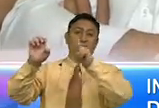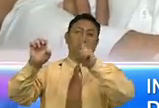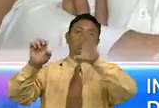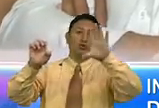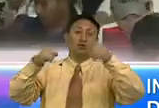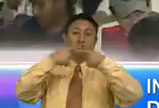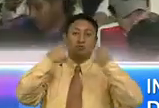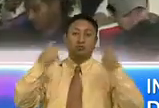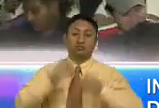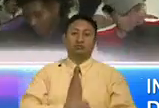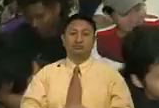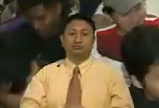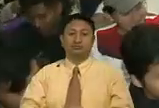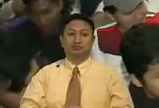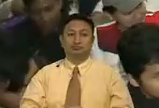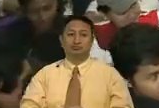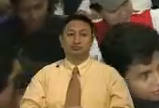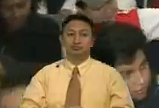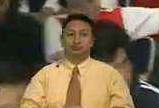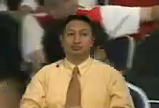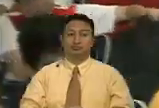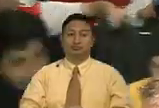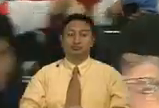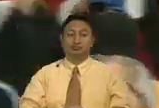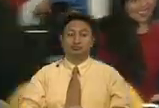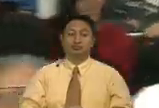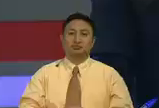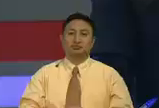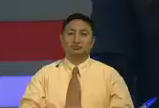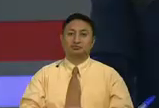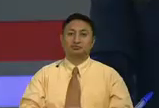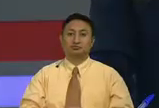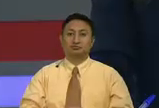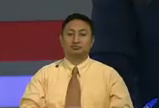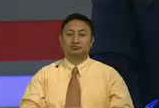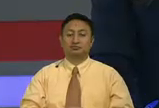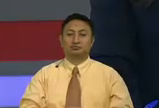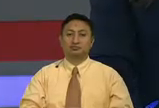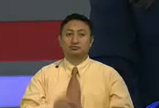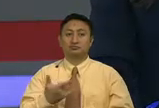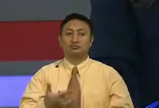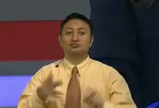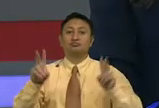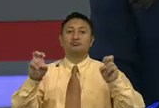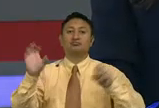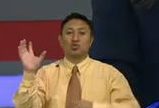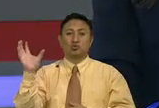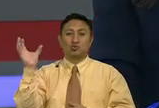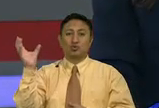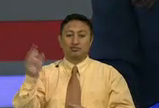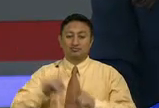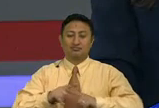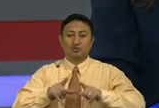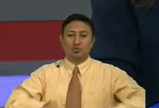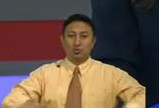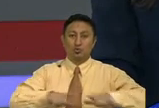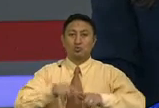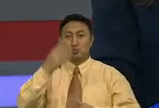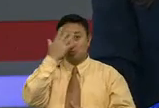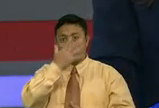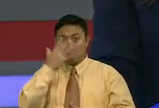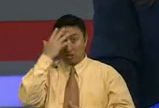marzo. Informó Priscila Cadena. Y en temas climáticos, varias zonas de la provincia de Esmeraldas se